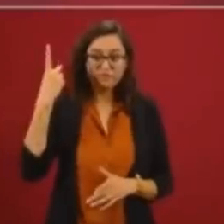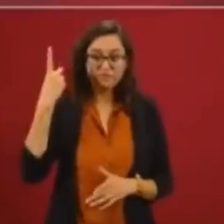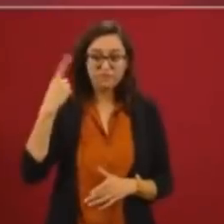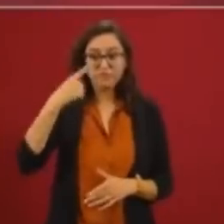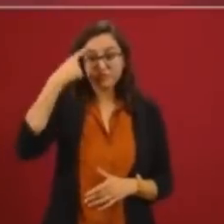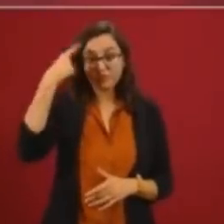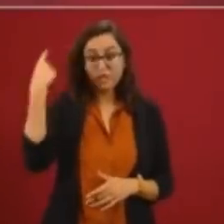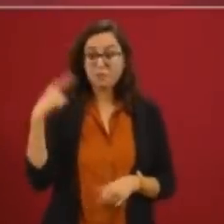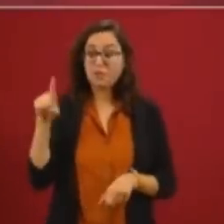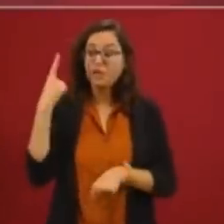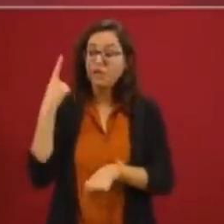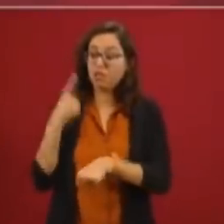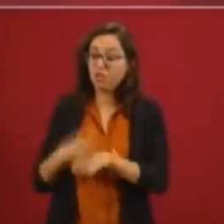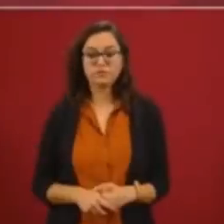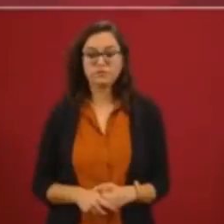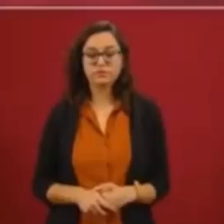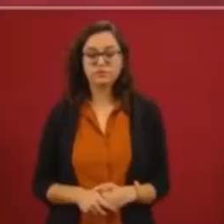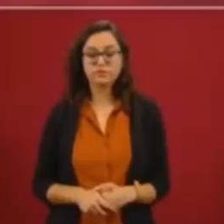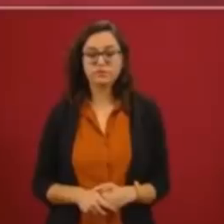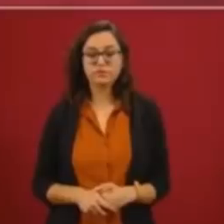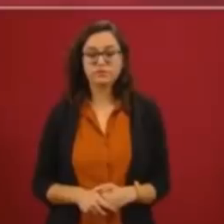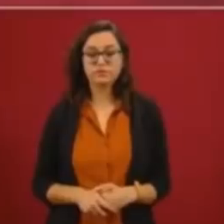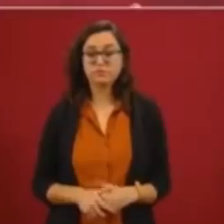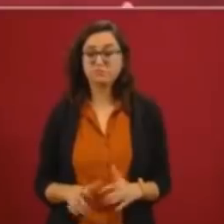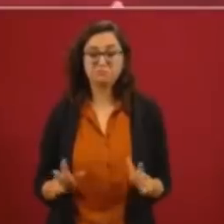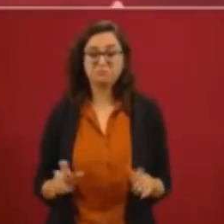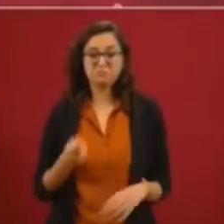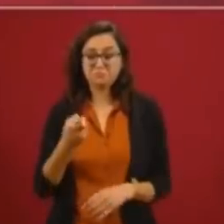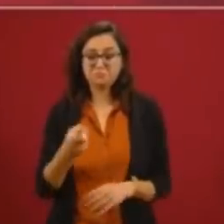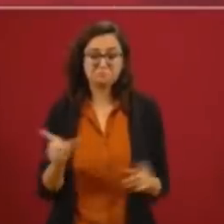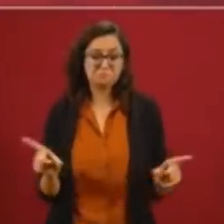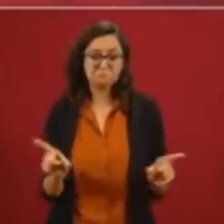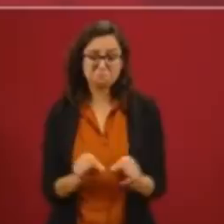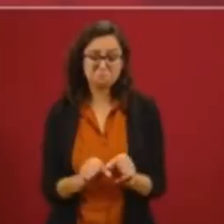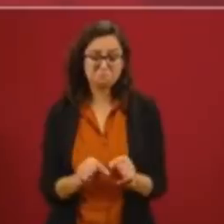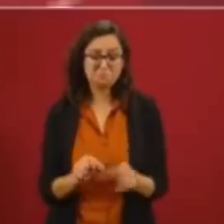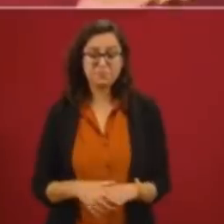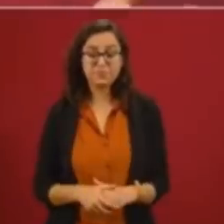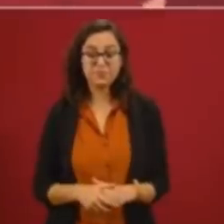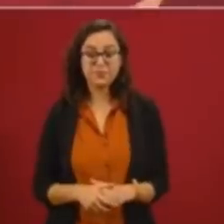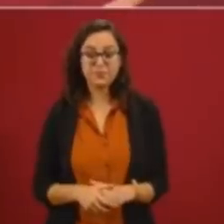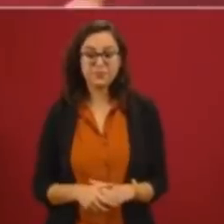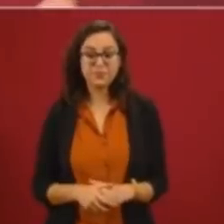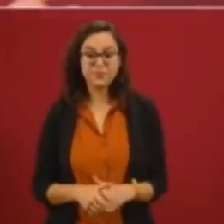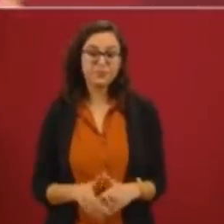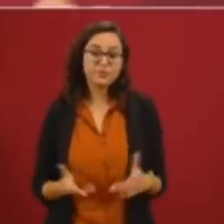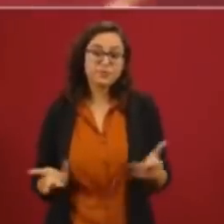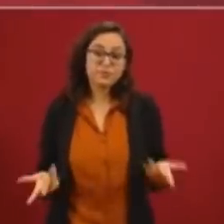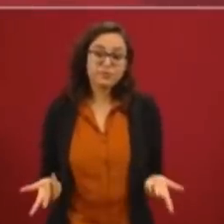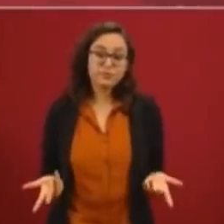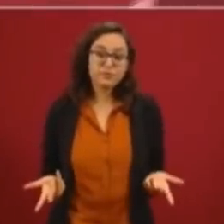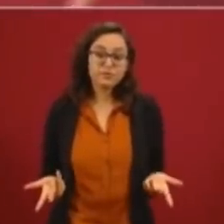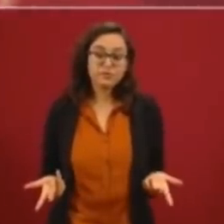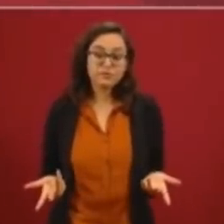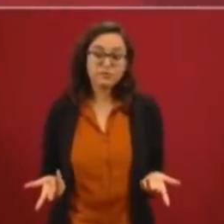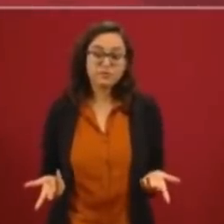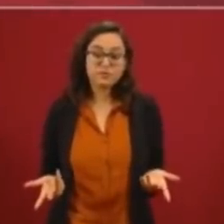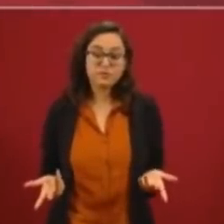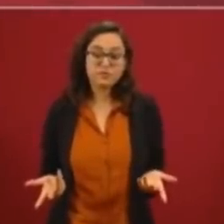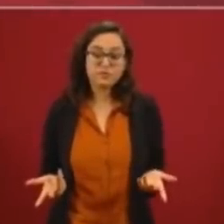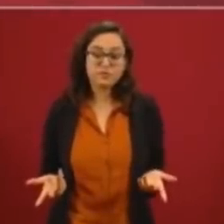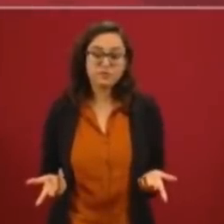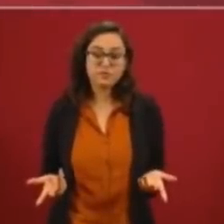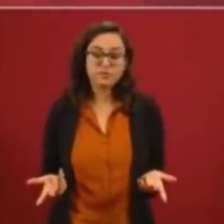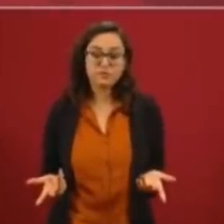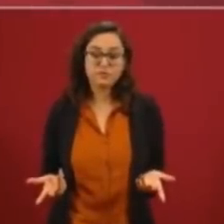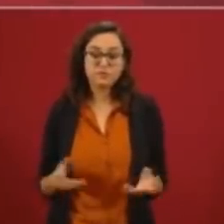para reparar el daño. Eso es todo. Ahora, si